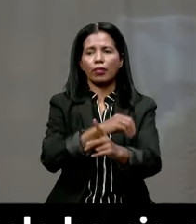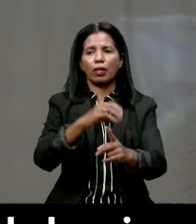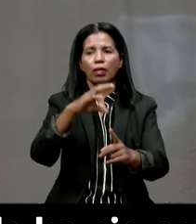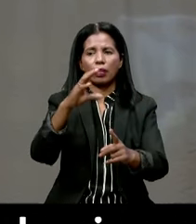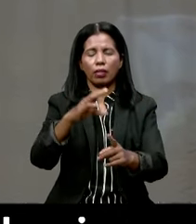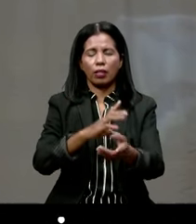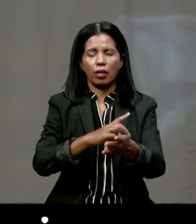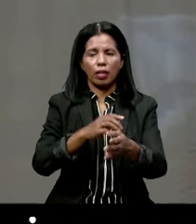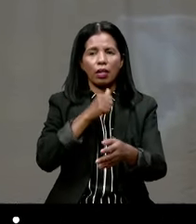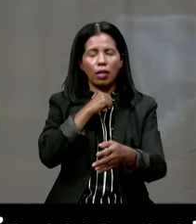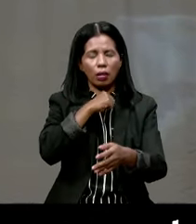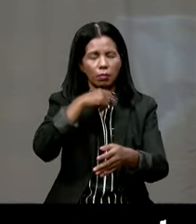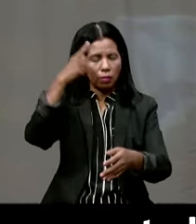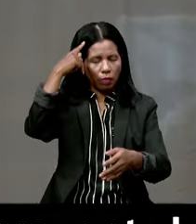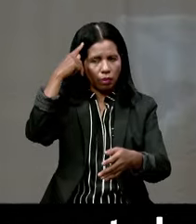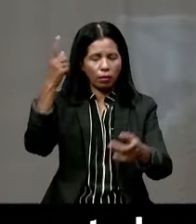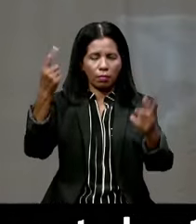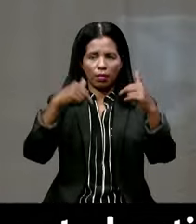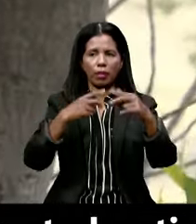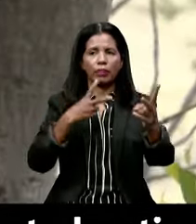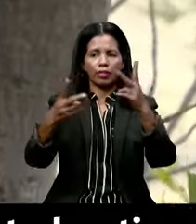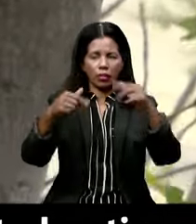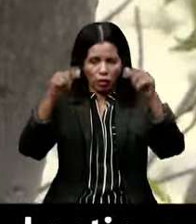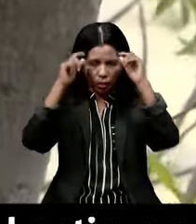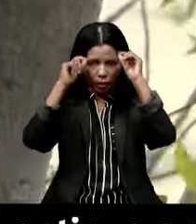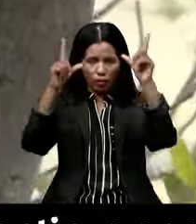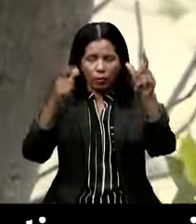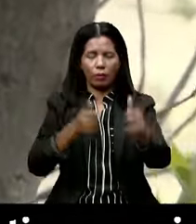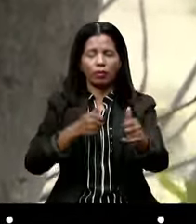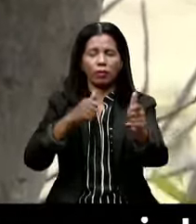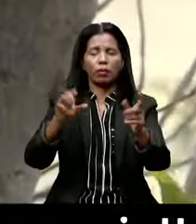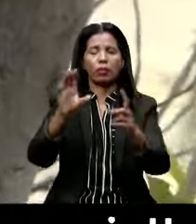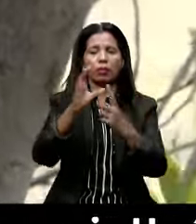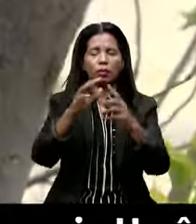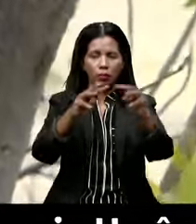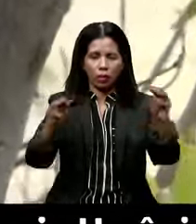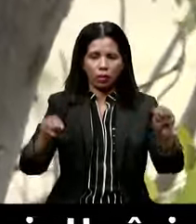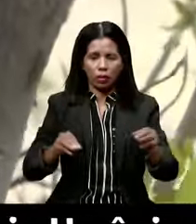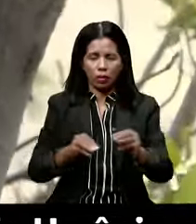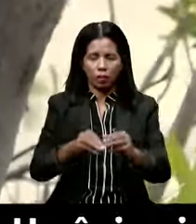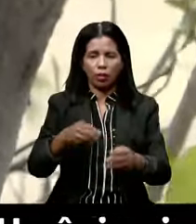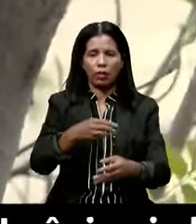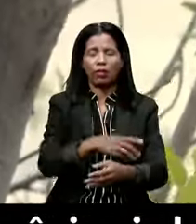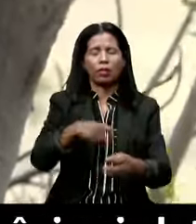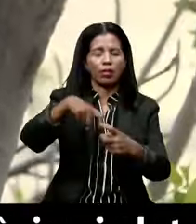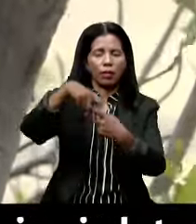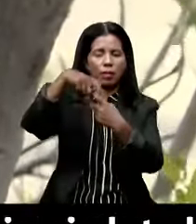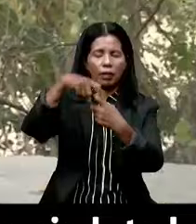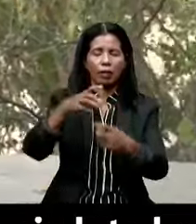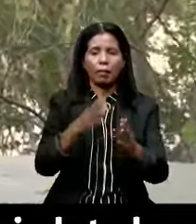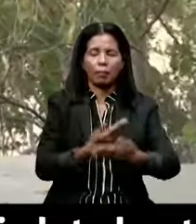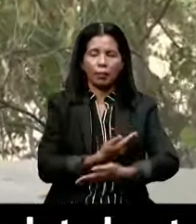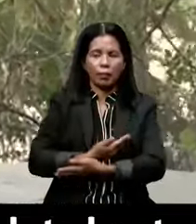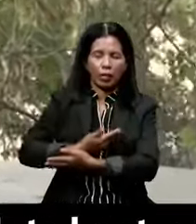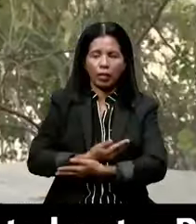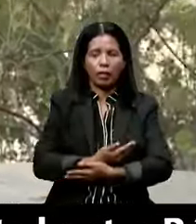Santo Padre Francisco se mai visite Rai Timor. Tuir costume husi cada município, tara bebê nia placenta e a aileten,